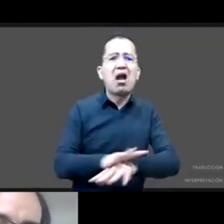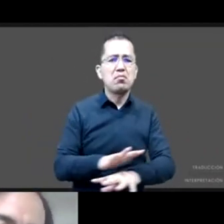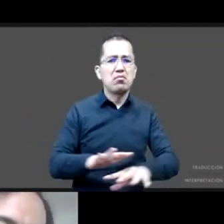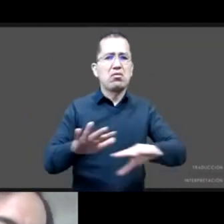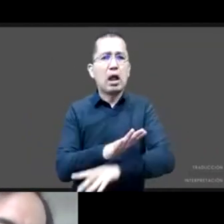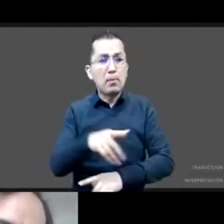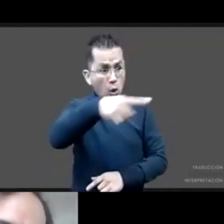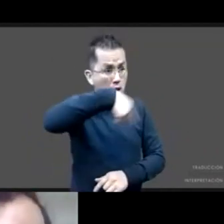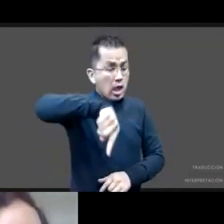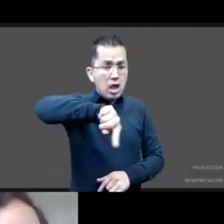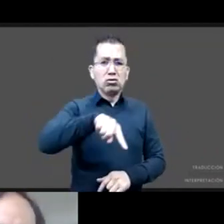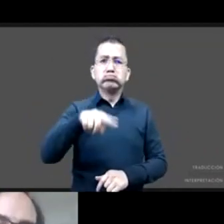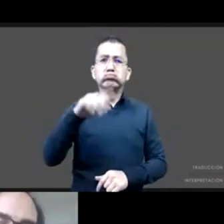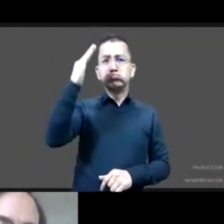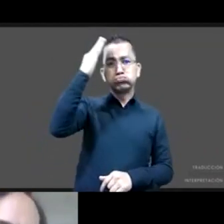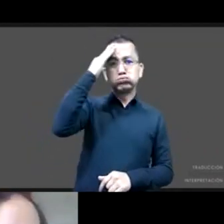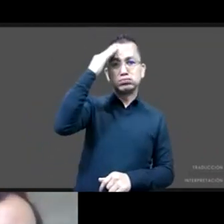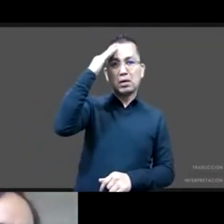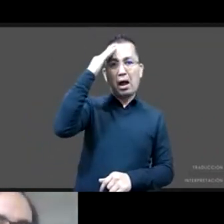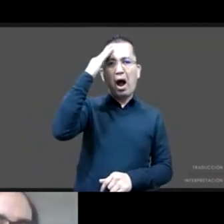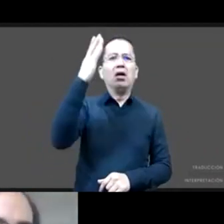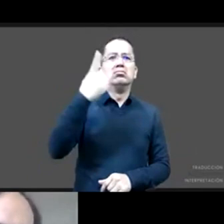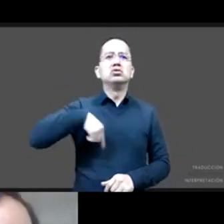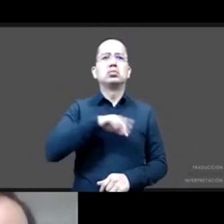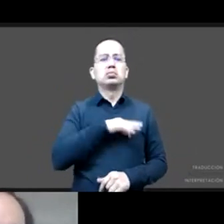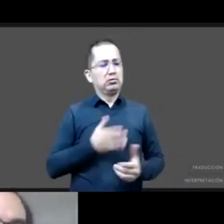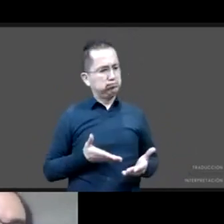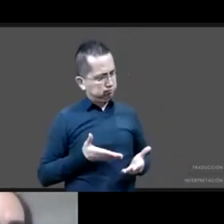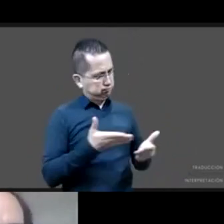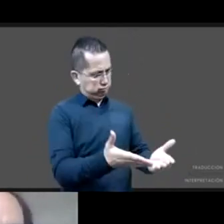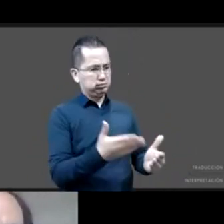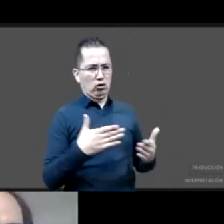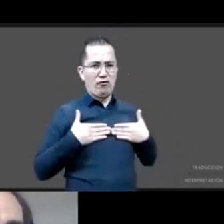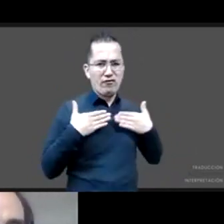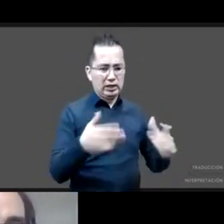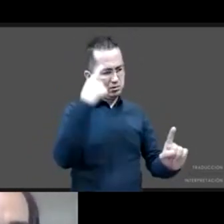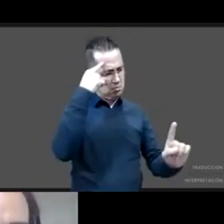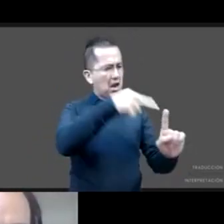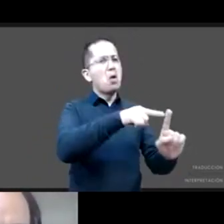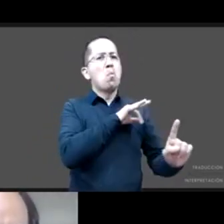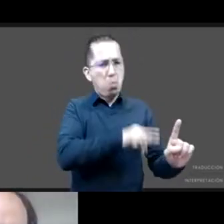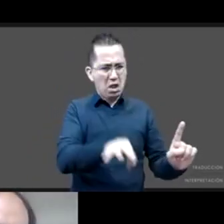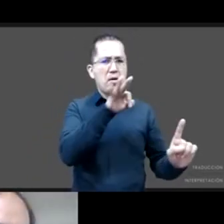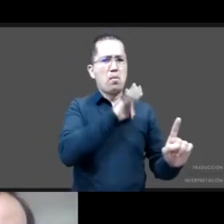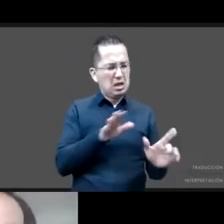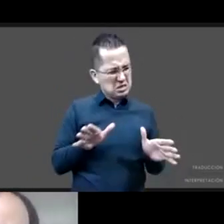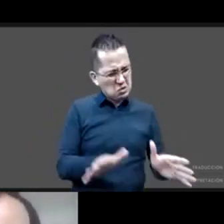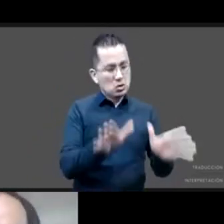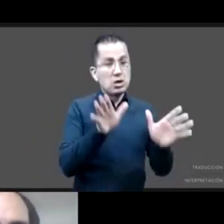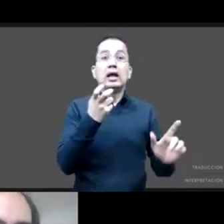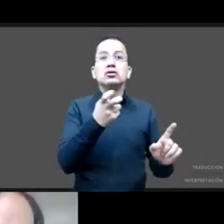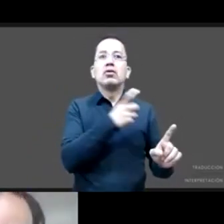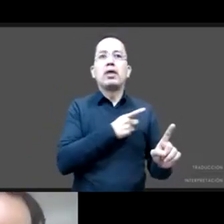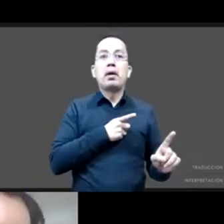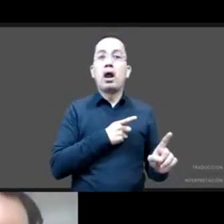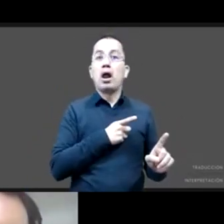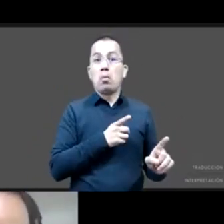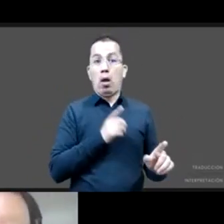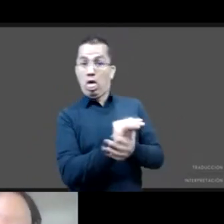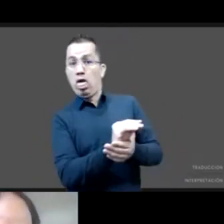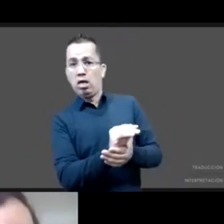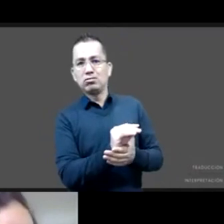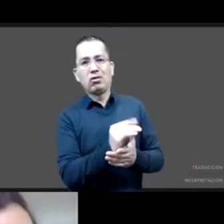confiar en que lo van a hacer bien y esas situaciones y esos espacios y esos colectivos tienen que ser potenciados apoyados financiados